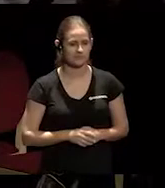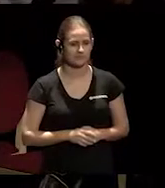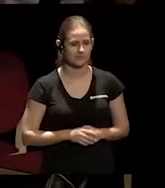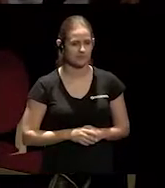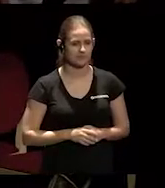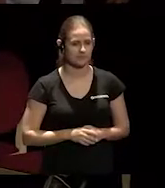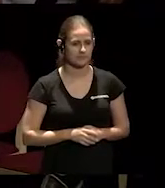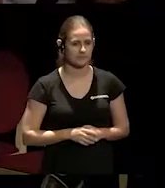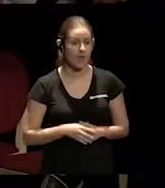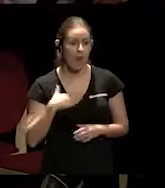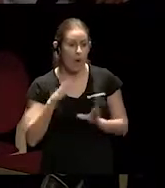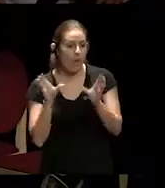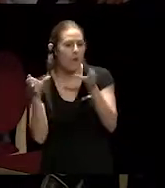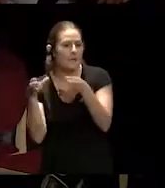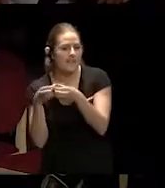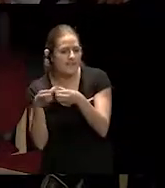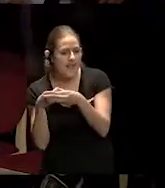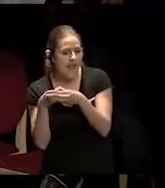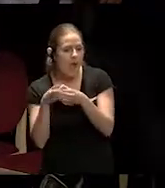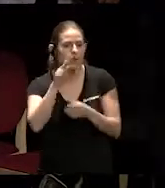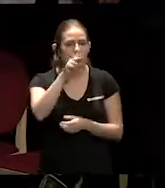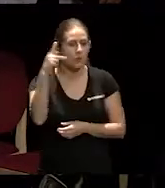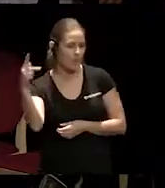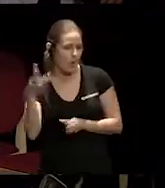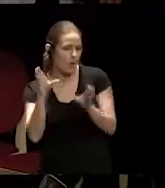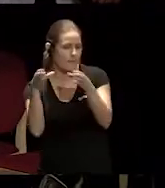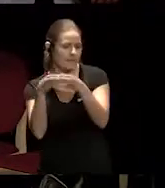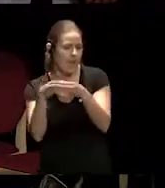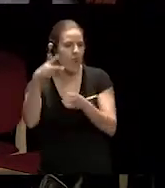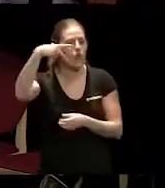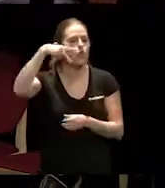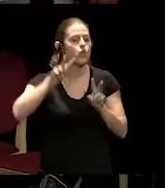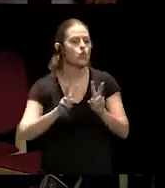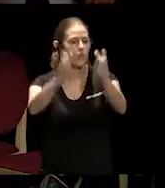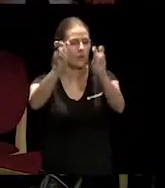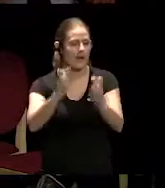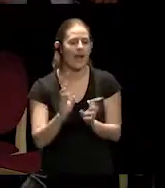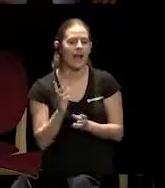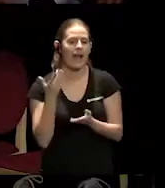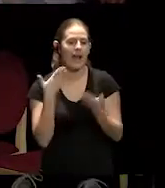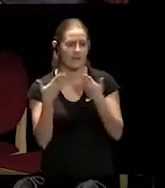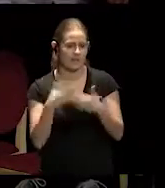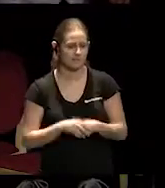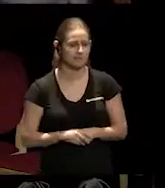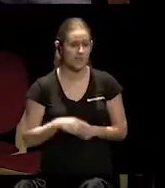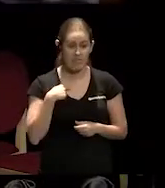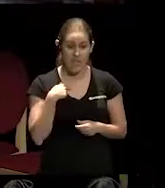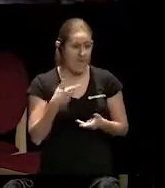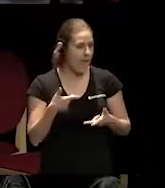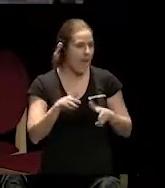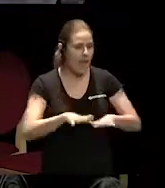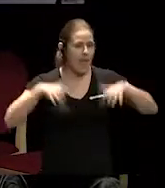de la compañía New Caliber del Reino Unido. Nosotros producimos espectáculos al aire libre de